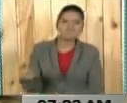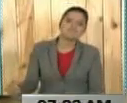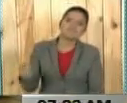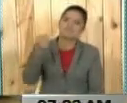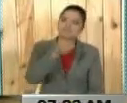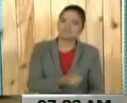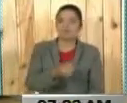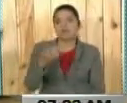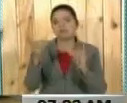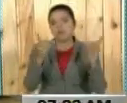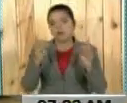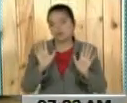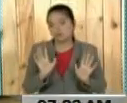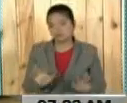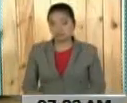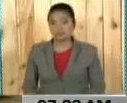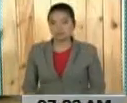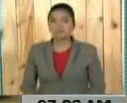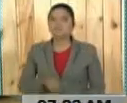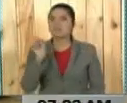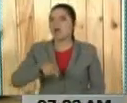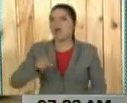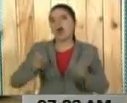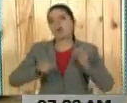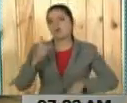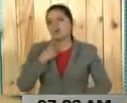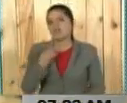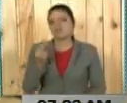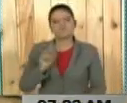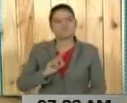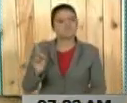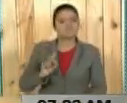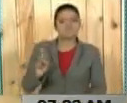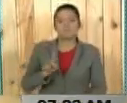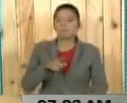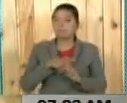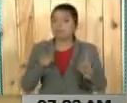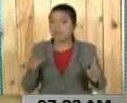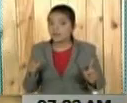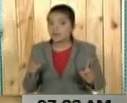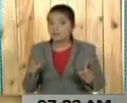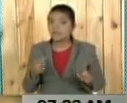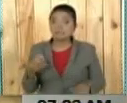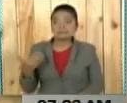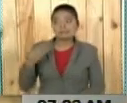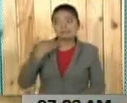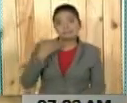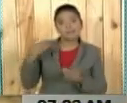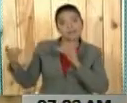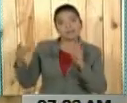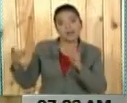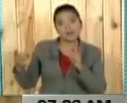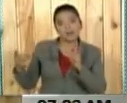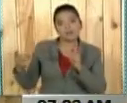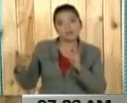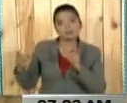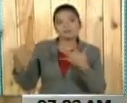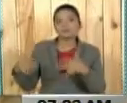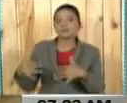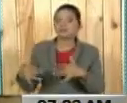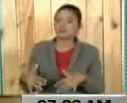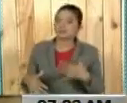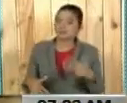diálogo. Algunos dijeron que no estaban de acuerdo, de manera que el costo político de si fracasa la mesa de diálogo, entonces es un costo